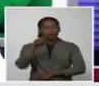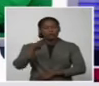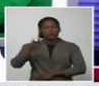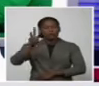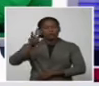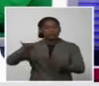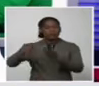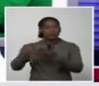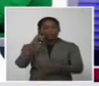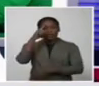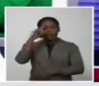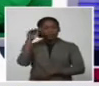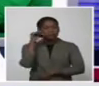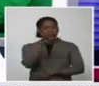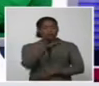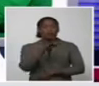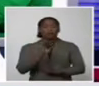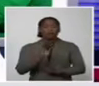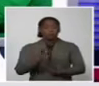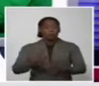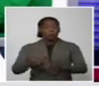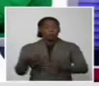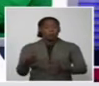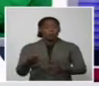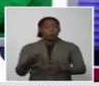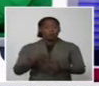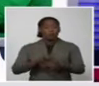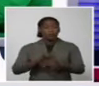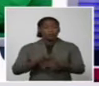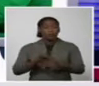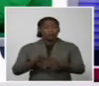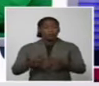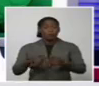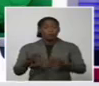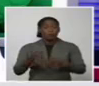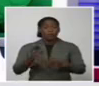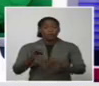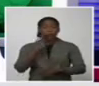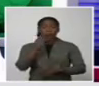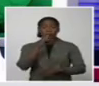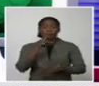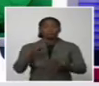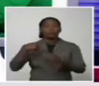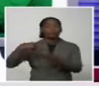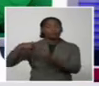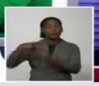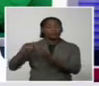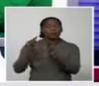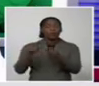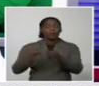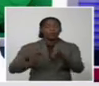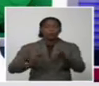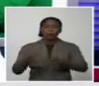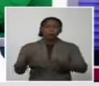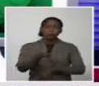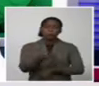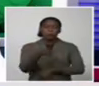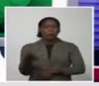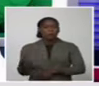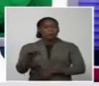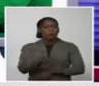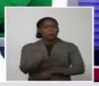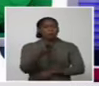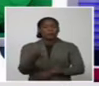ingresado, inicialmente sin muchas complicaciones, pero a partir de